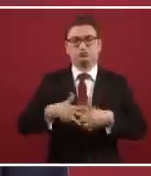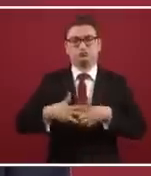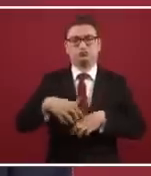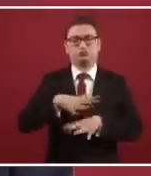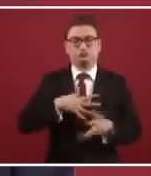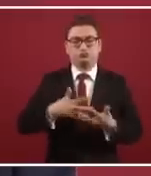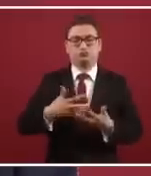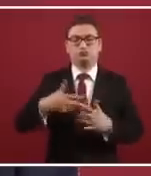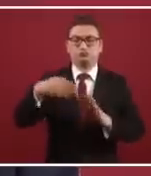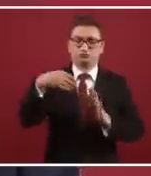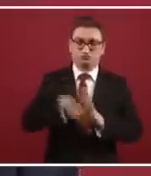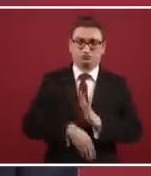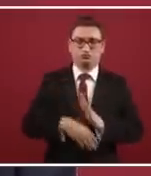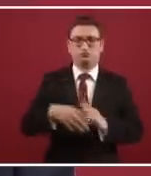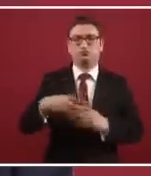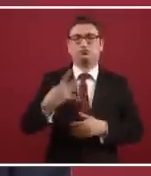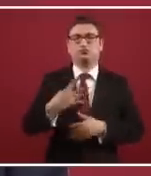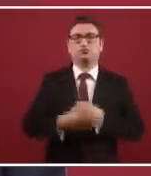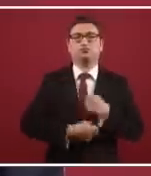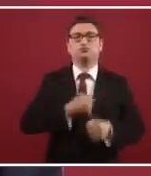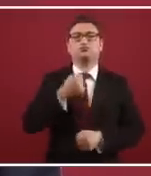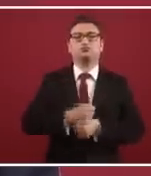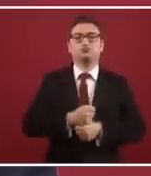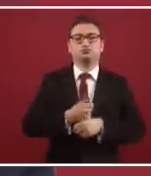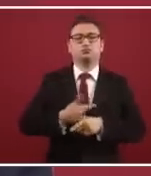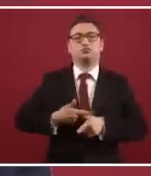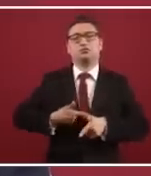14 años continuos